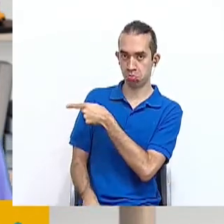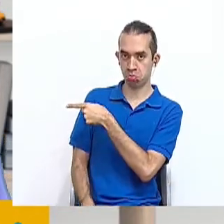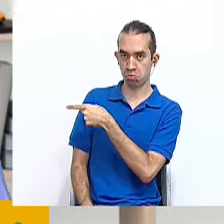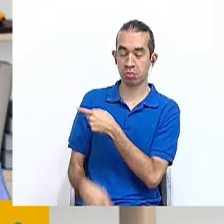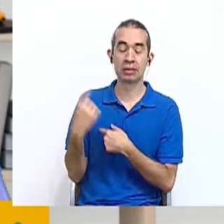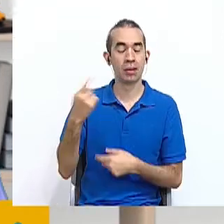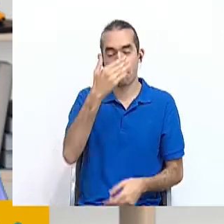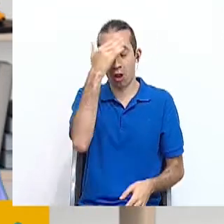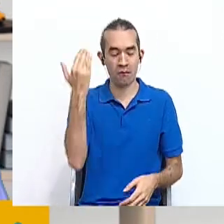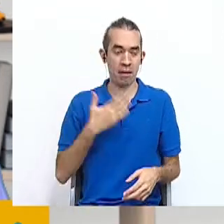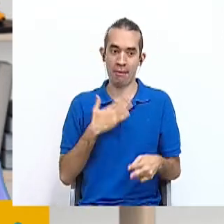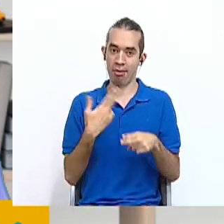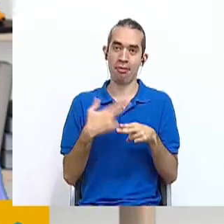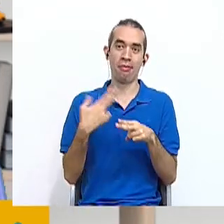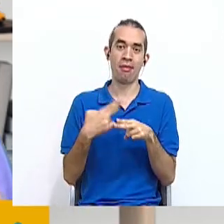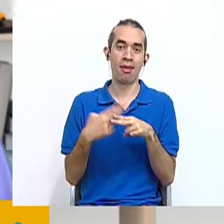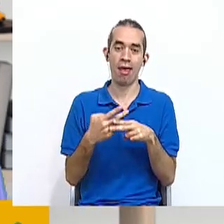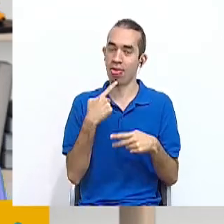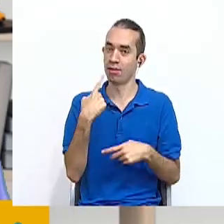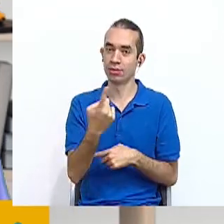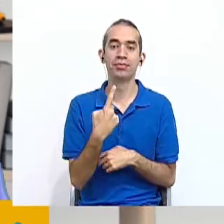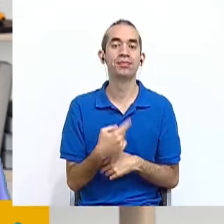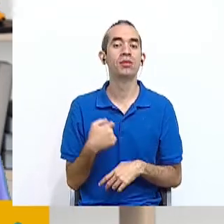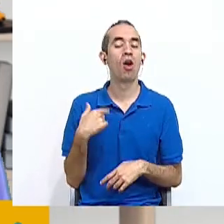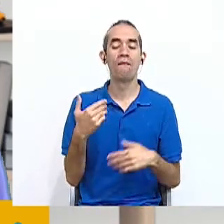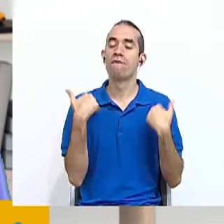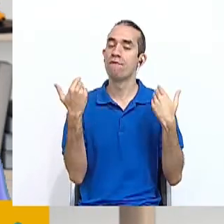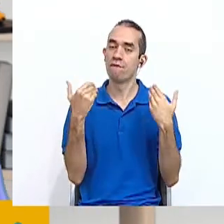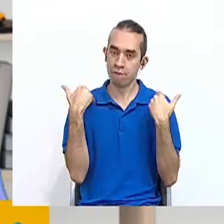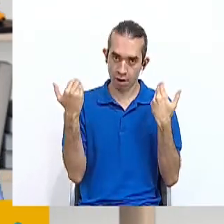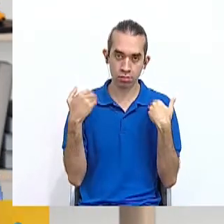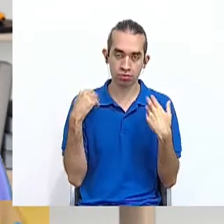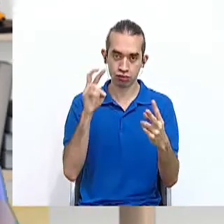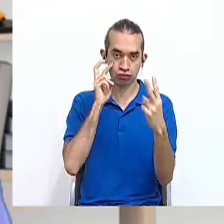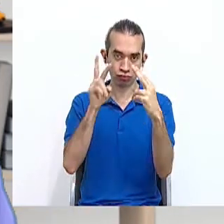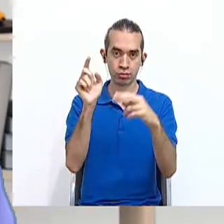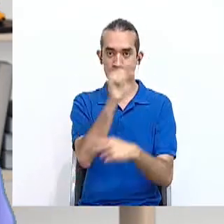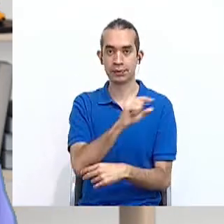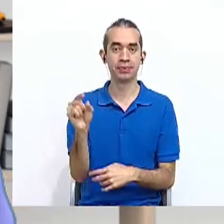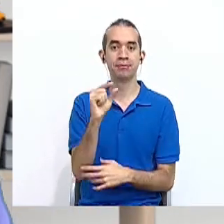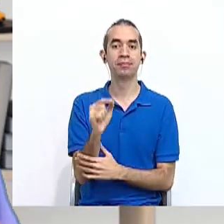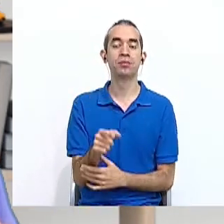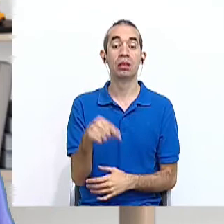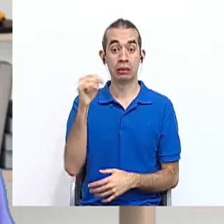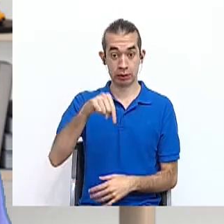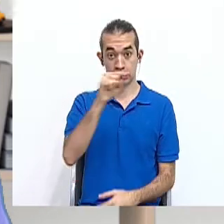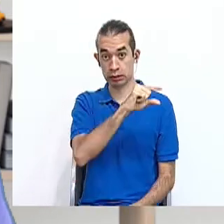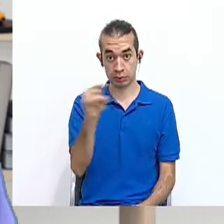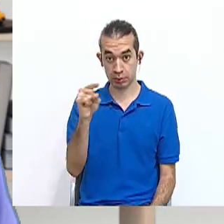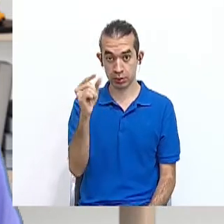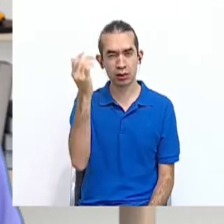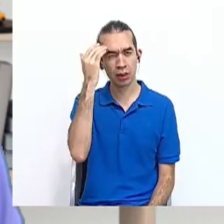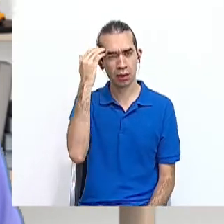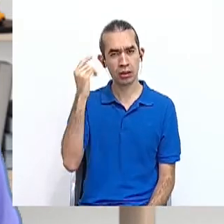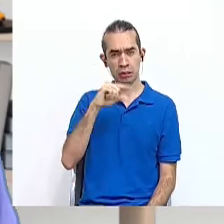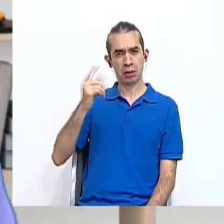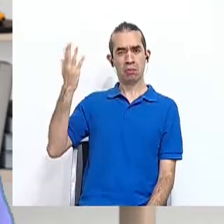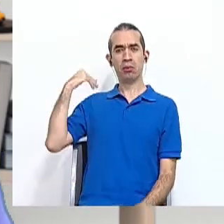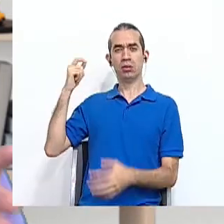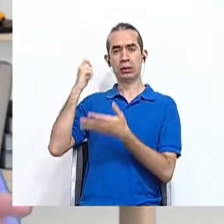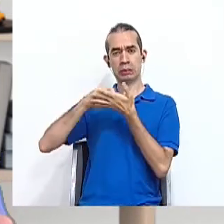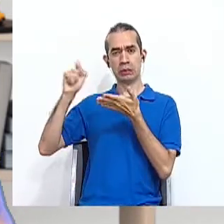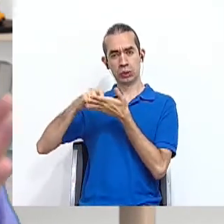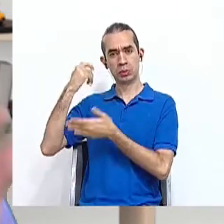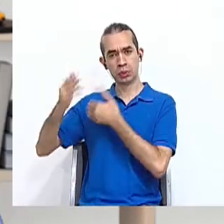decir mi nombre, y estoy muy feliz de encontrarlos aquí esta semana. Durante esta semana, la semana pasada trabajamos el proceso de